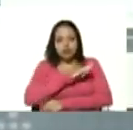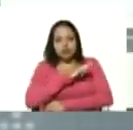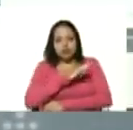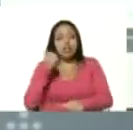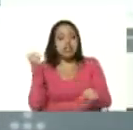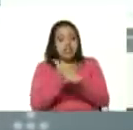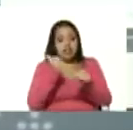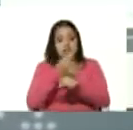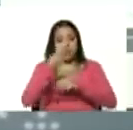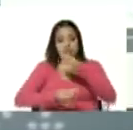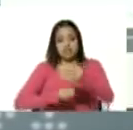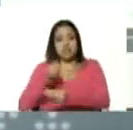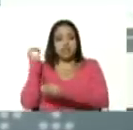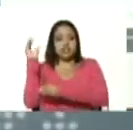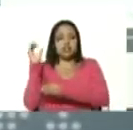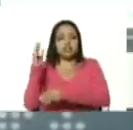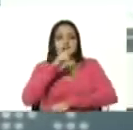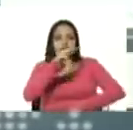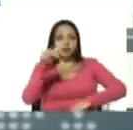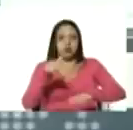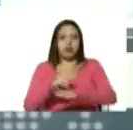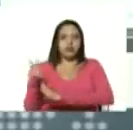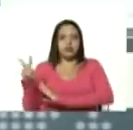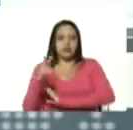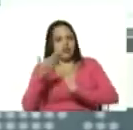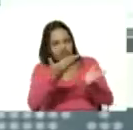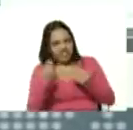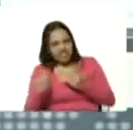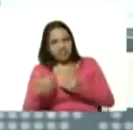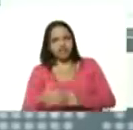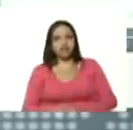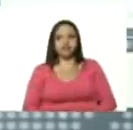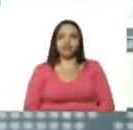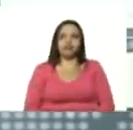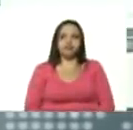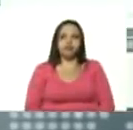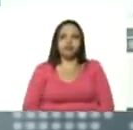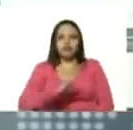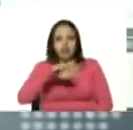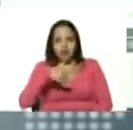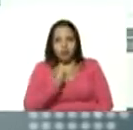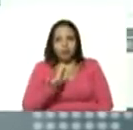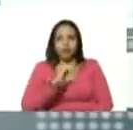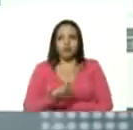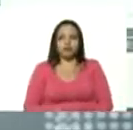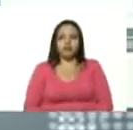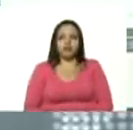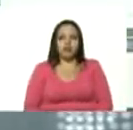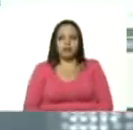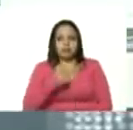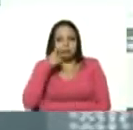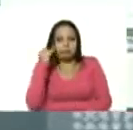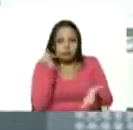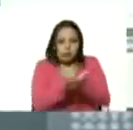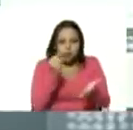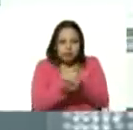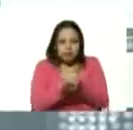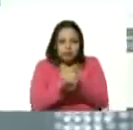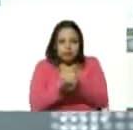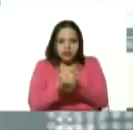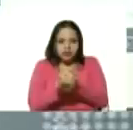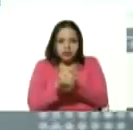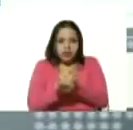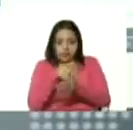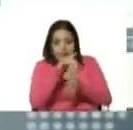tomado este parlamento en Venezuela. Que vengan y que puedan constatar de propia